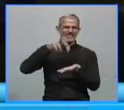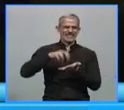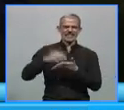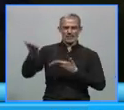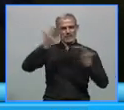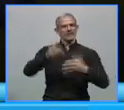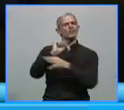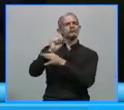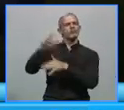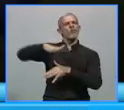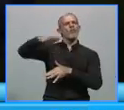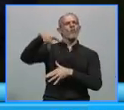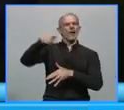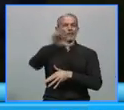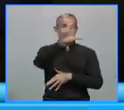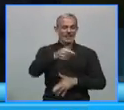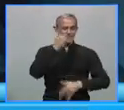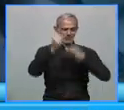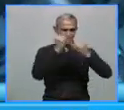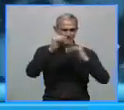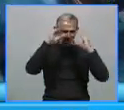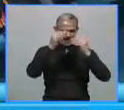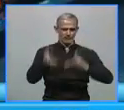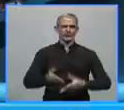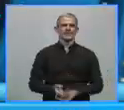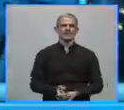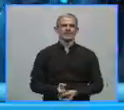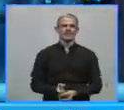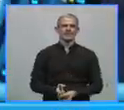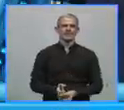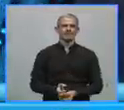talentoso del pueblo para depor TV noticias por la noche